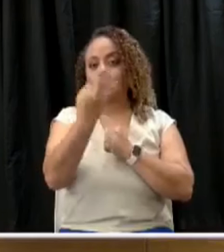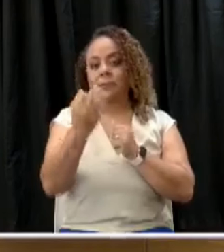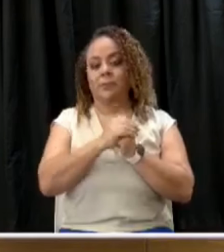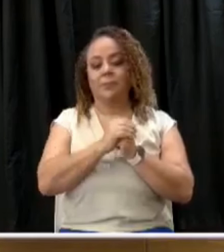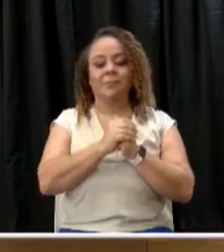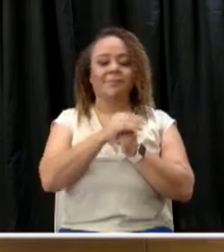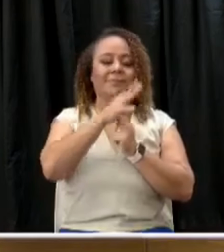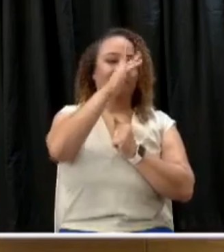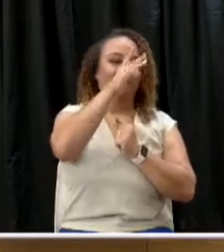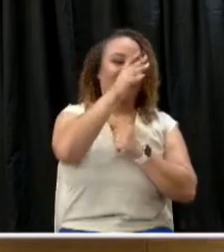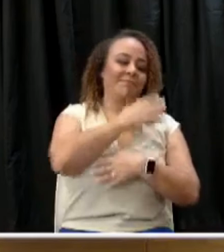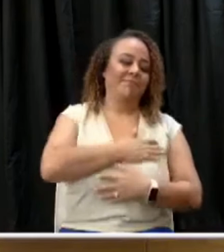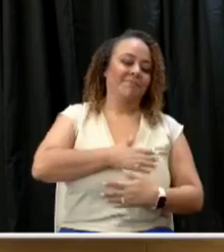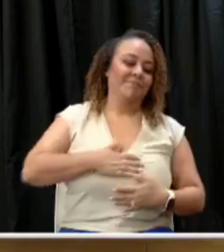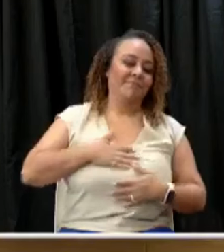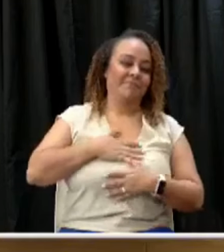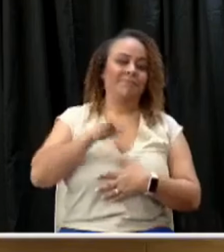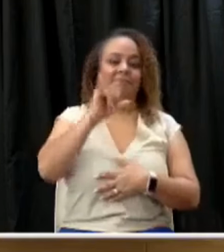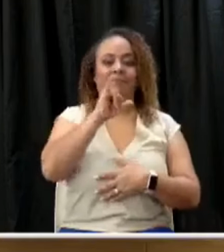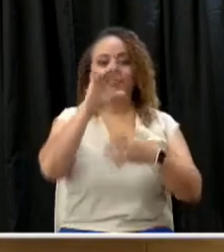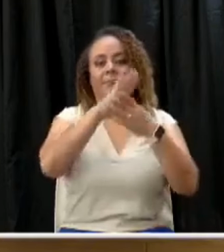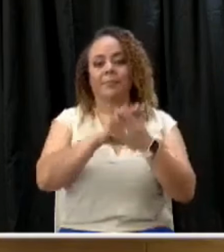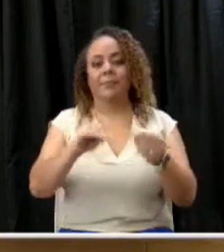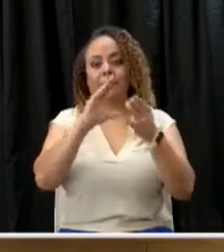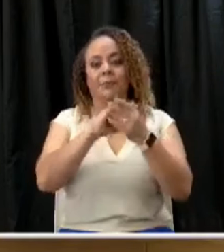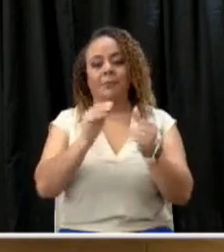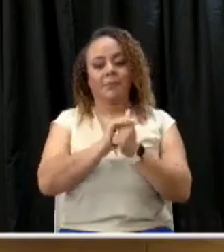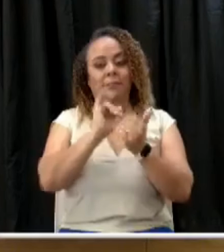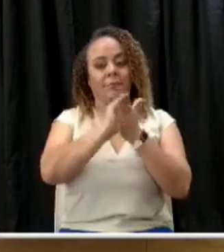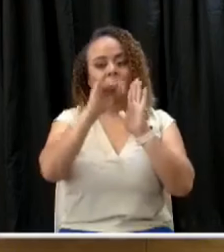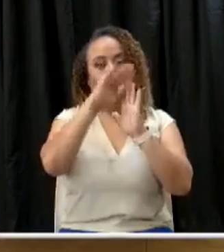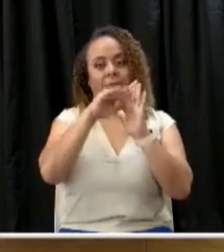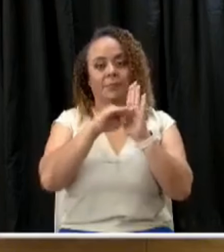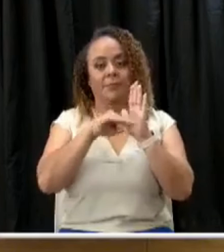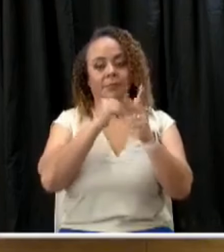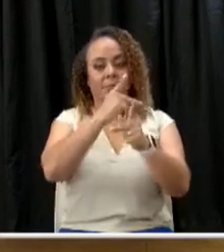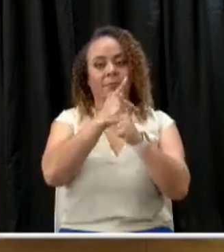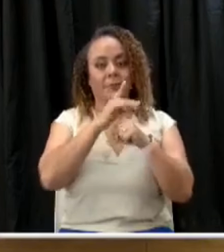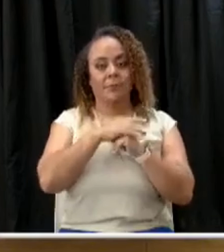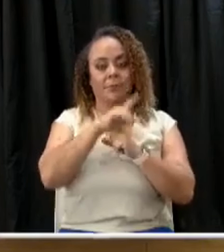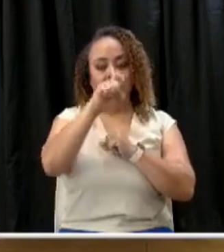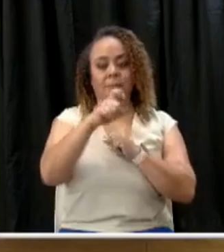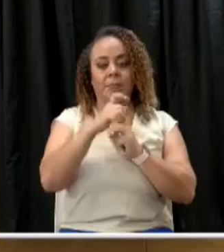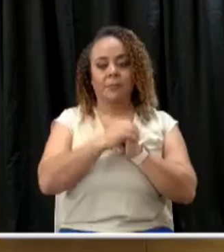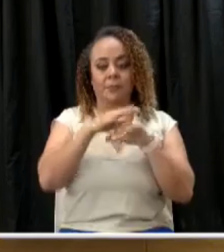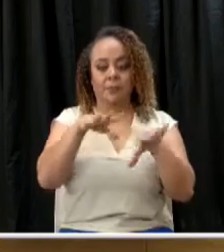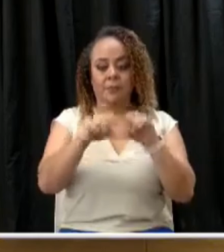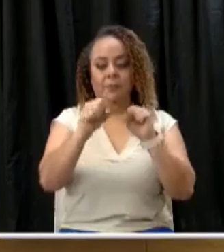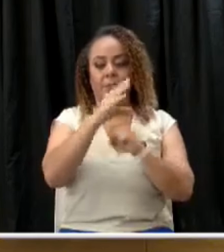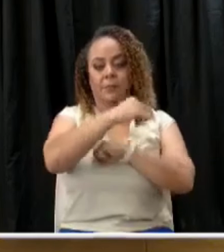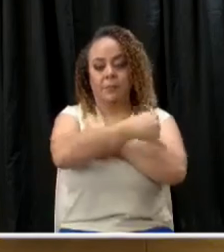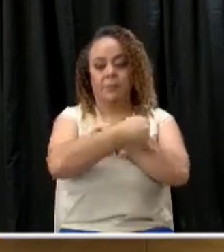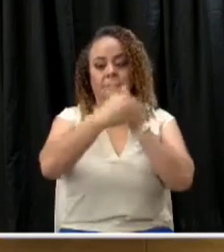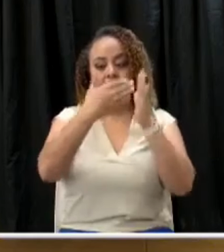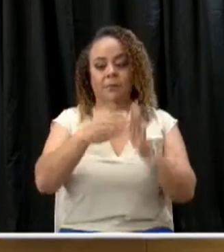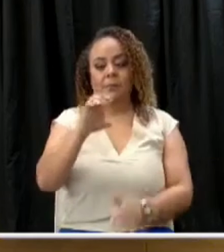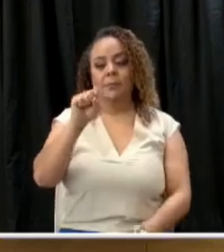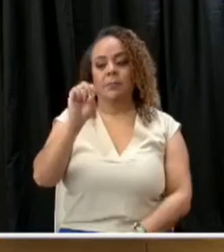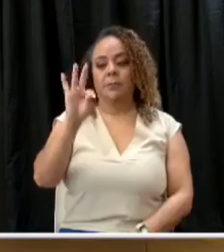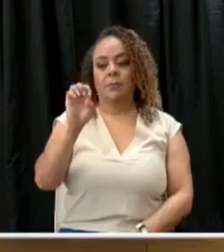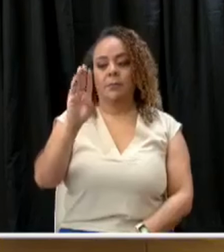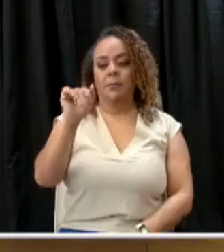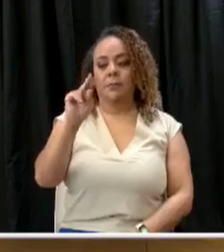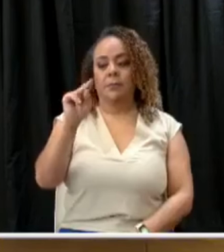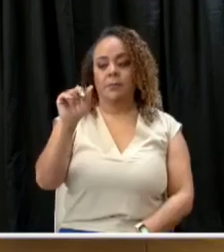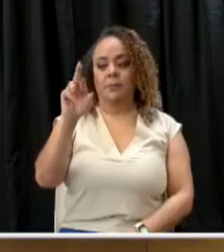muy divertida, muy caricaturesca, como les comentaba, estas medidas de prevención que debemos de tomar y que el ingeniero Esteban Arias en